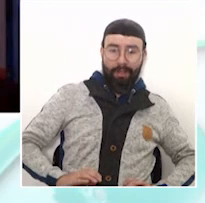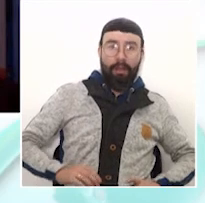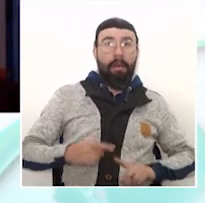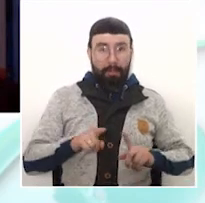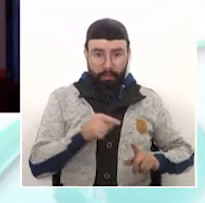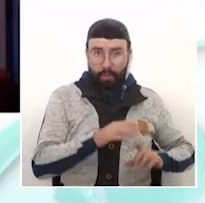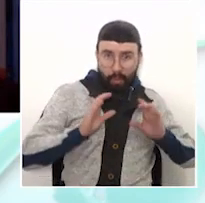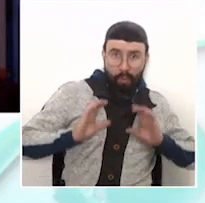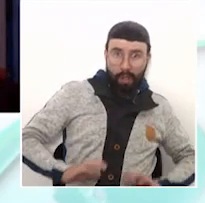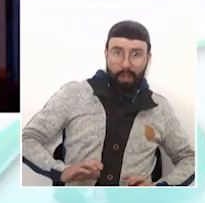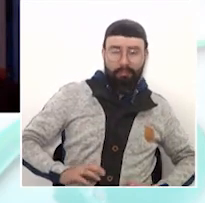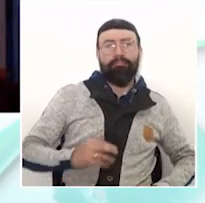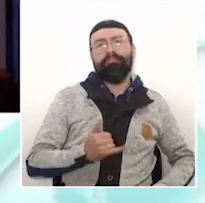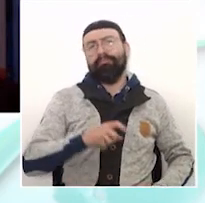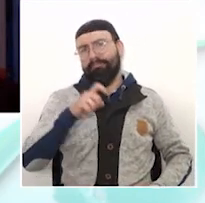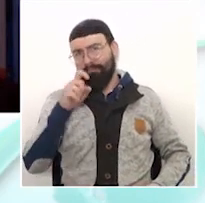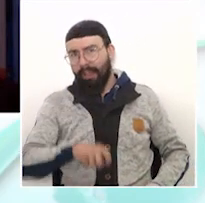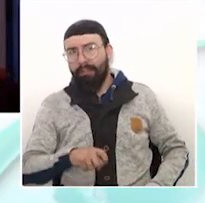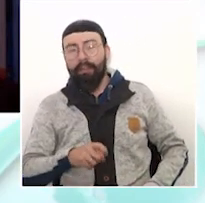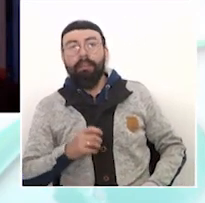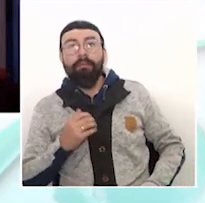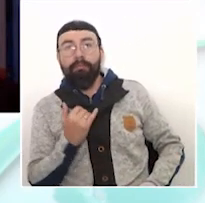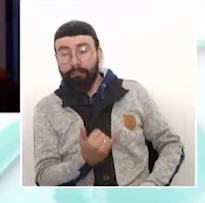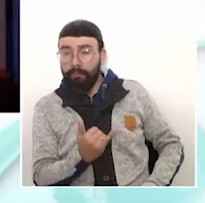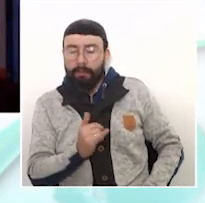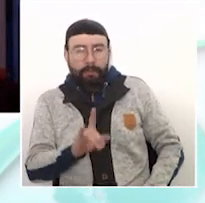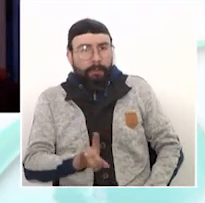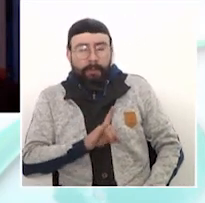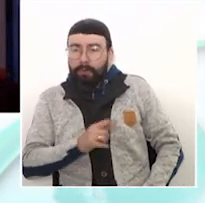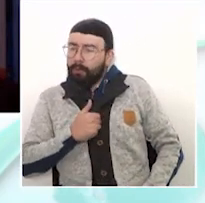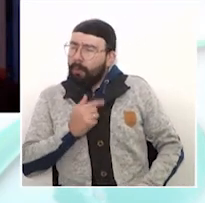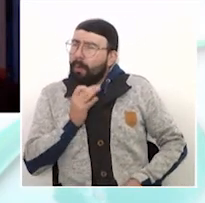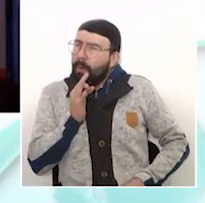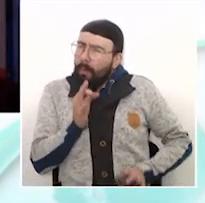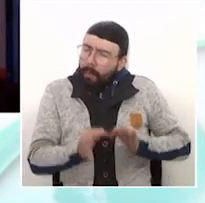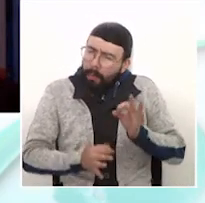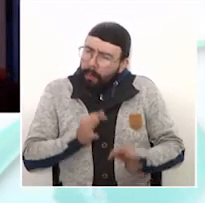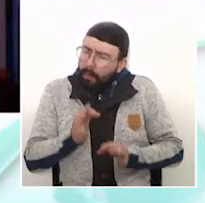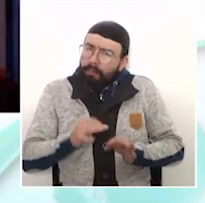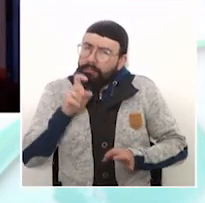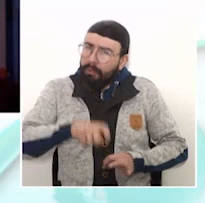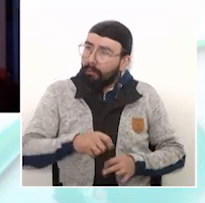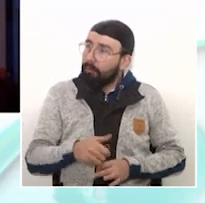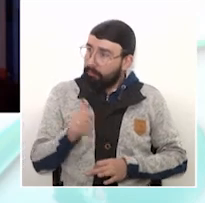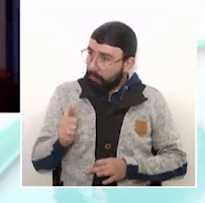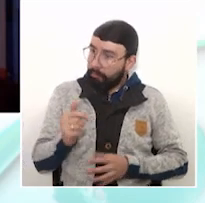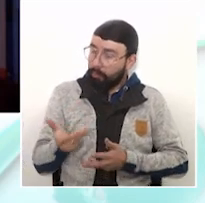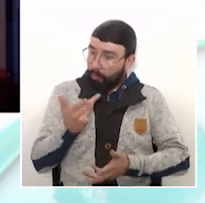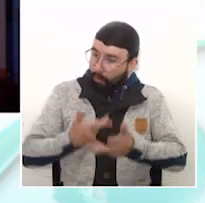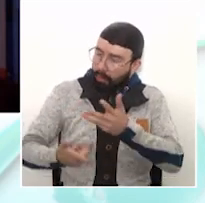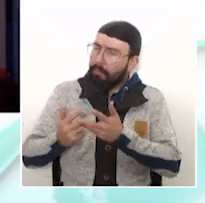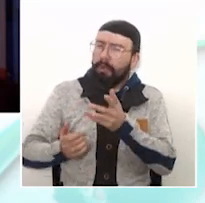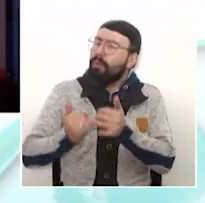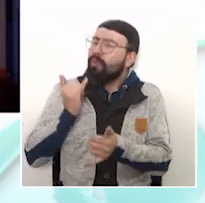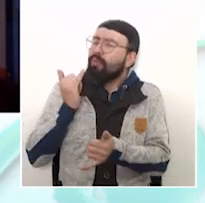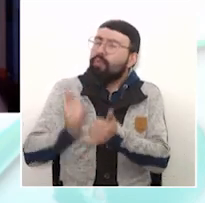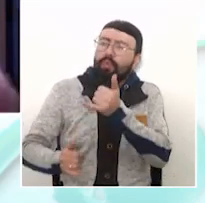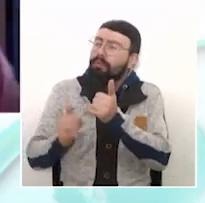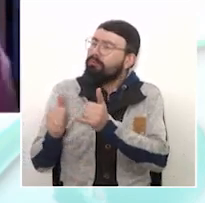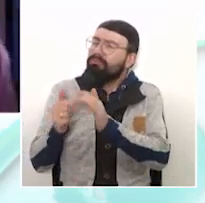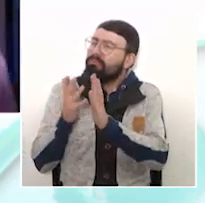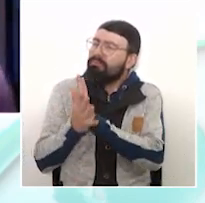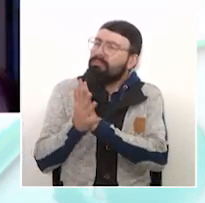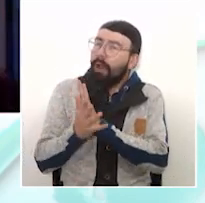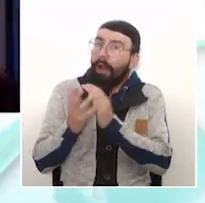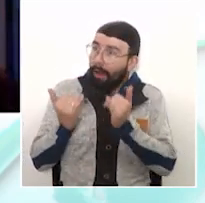tiene que ser un motivo de cuidado, y que tú nos puedas compartir ese último pilar que